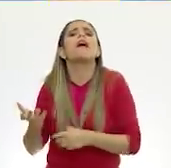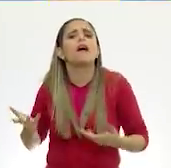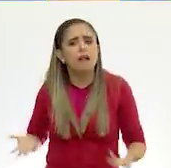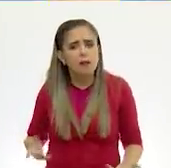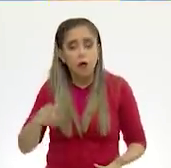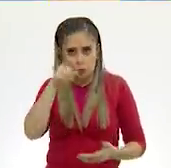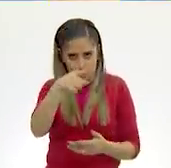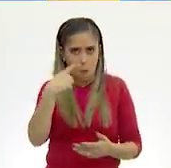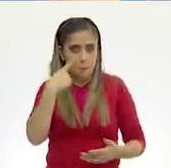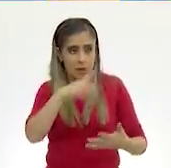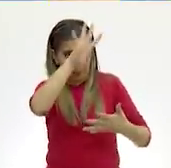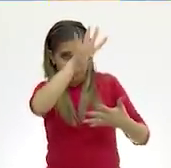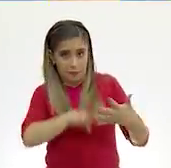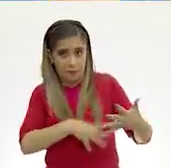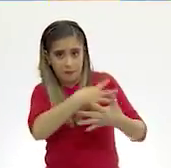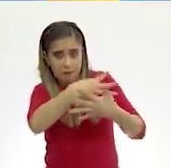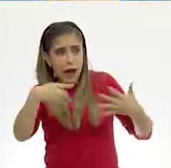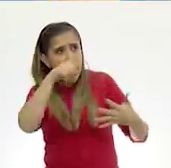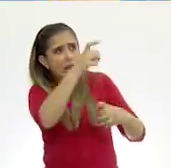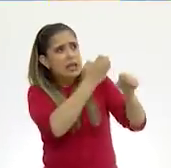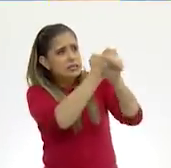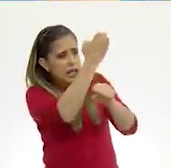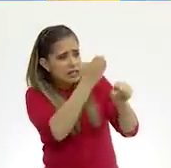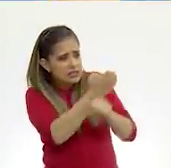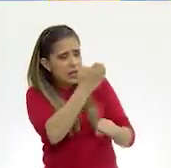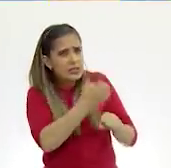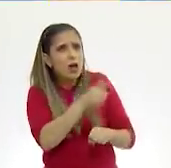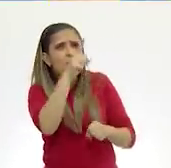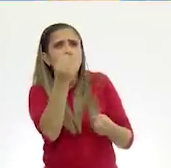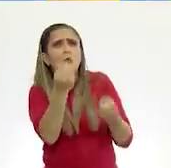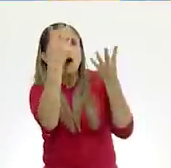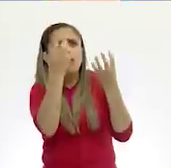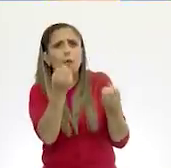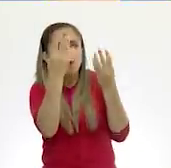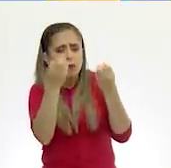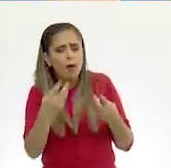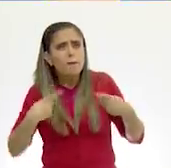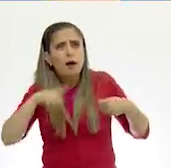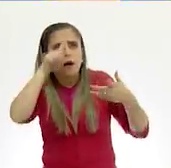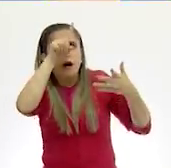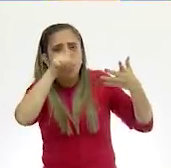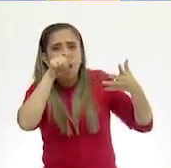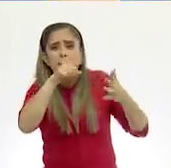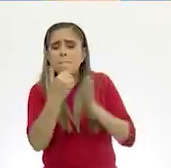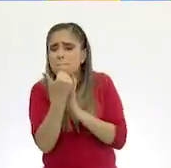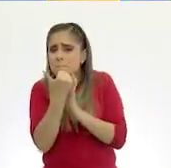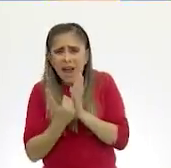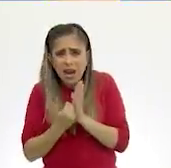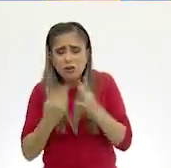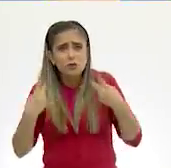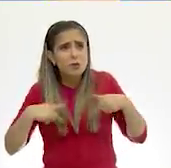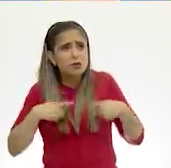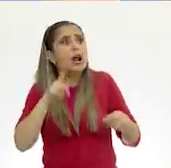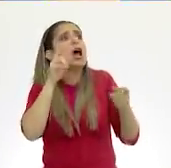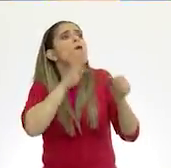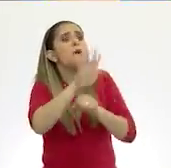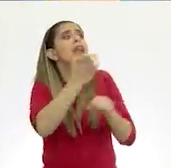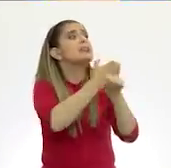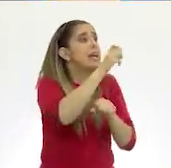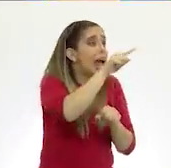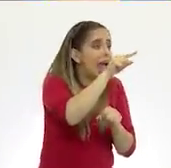poblacional o de población por entidad federativa y responde: ¿qué lugar ocupa a nivel